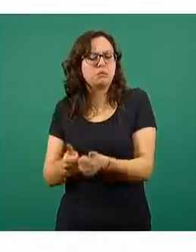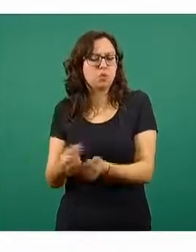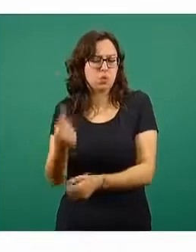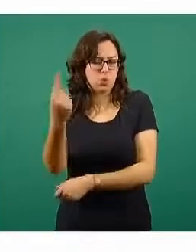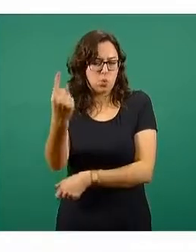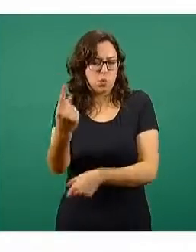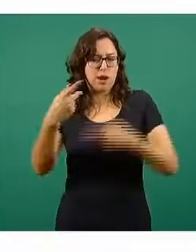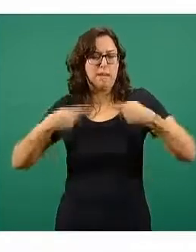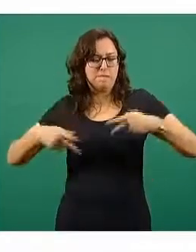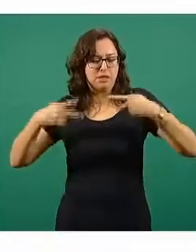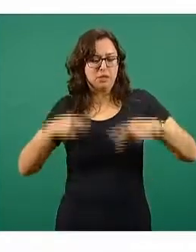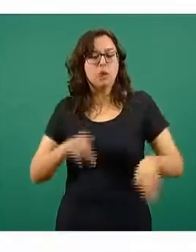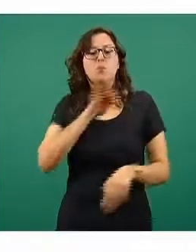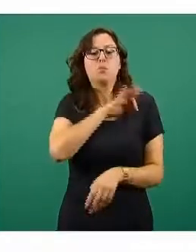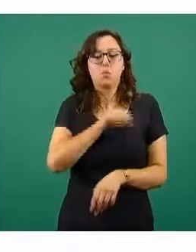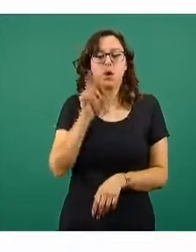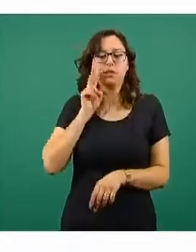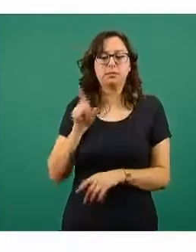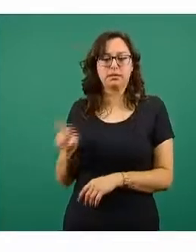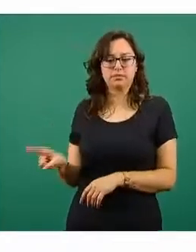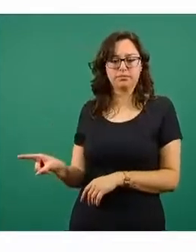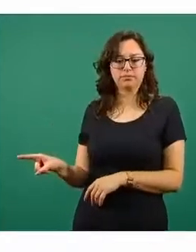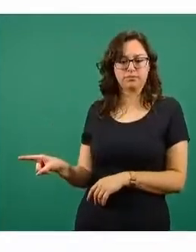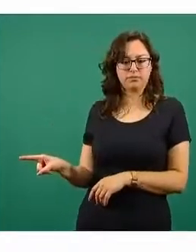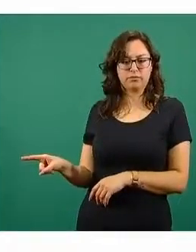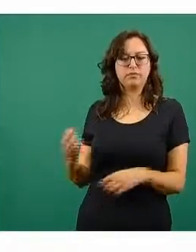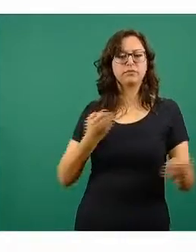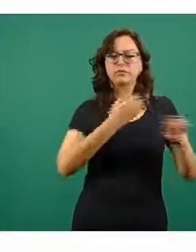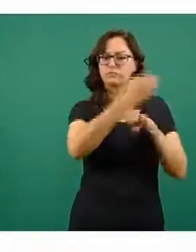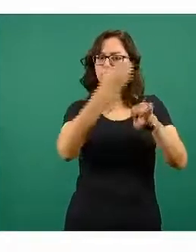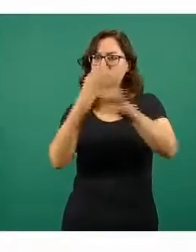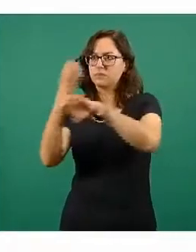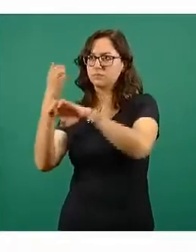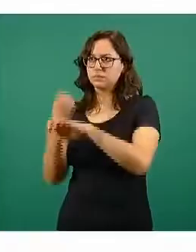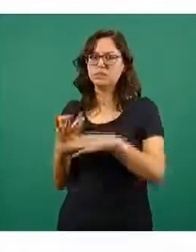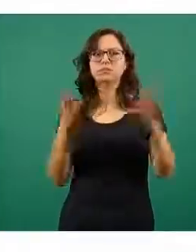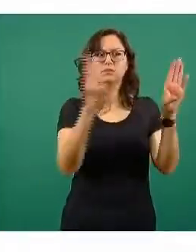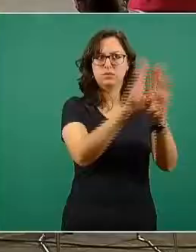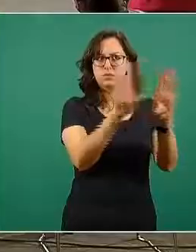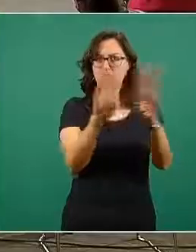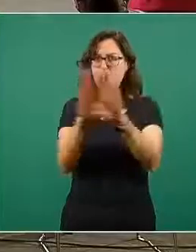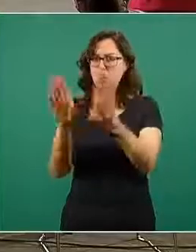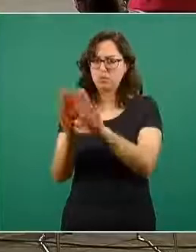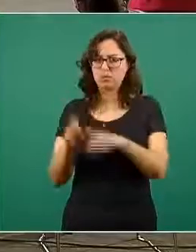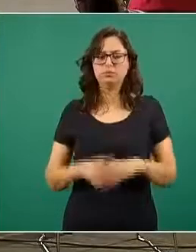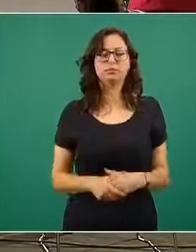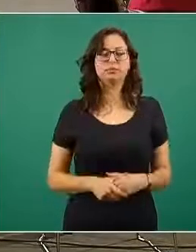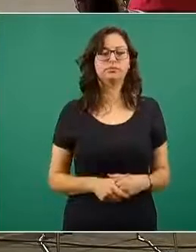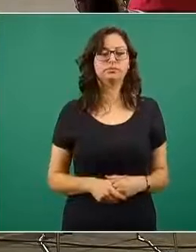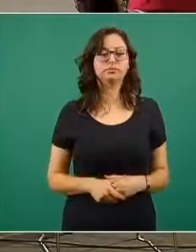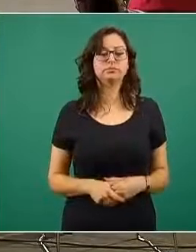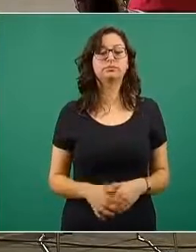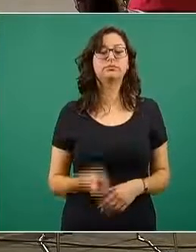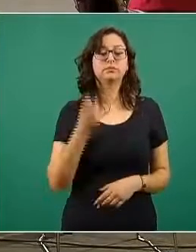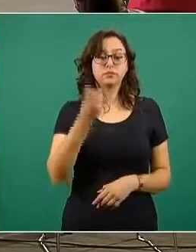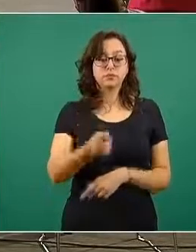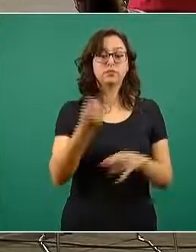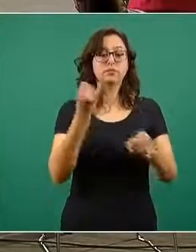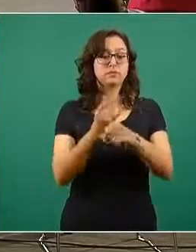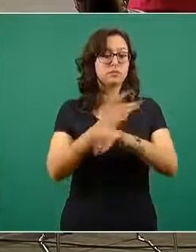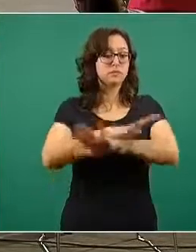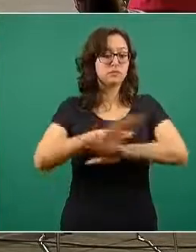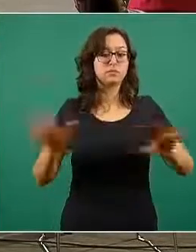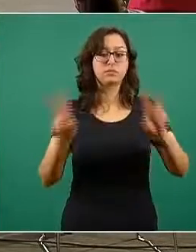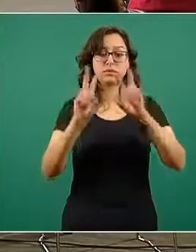estadística de la distribución en las entidades federativas donde han ocurrido estos eventos. Este es el informe en general